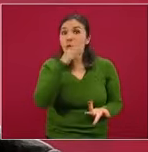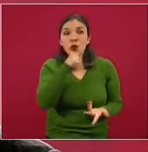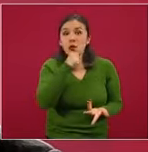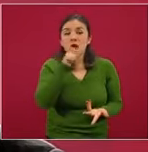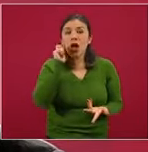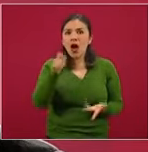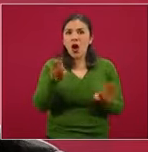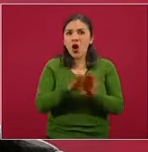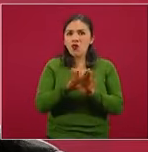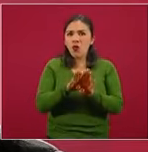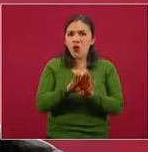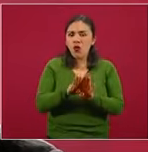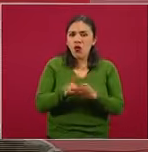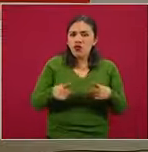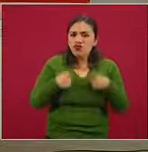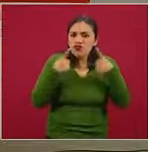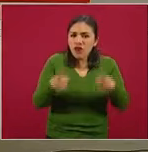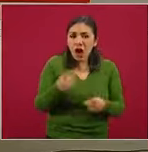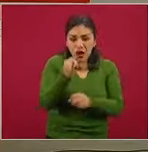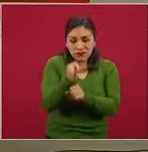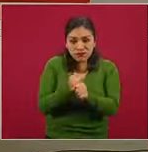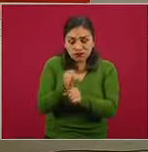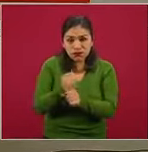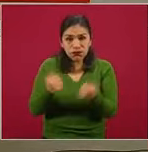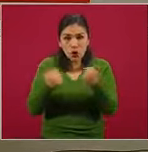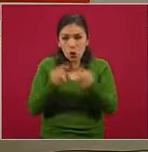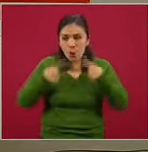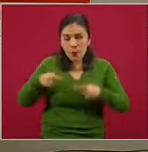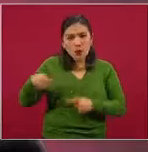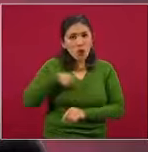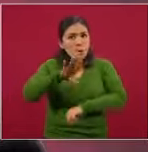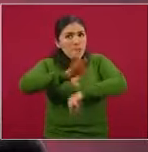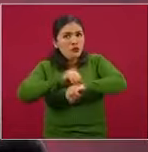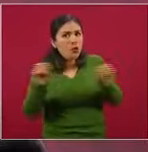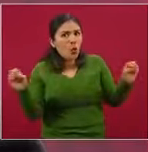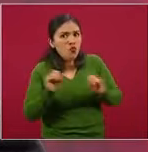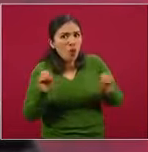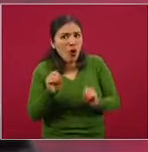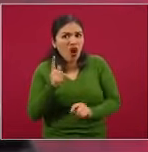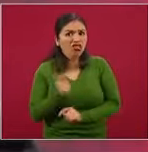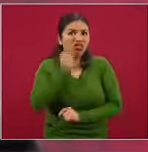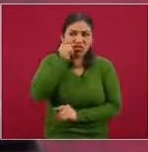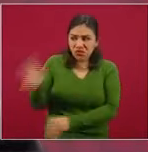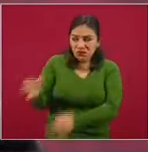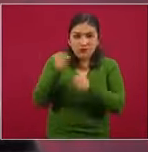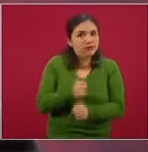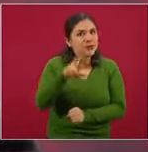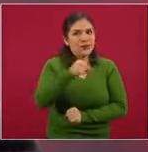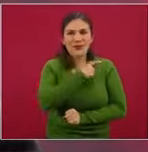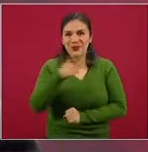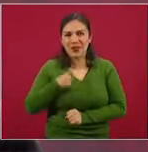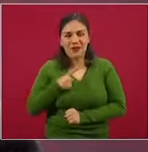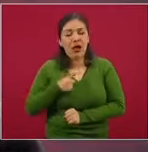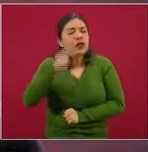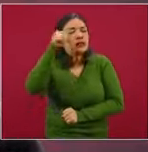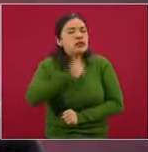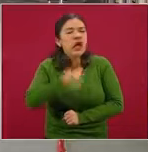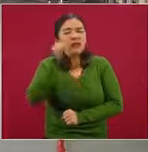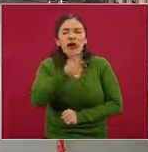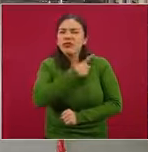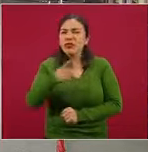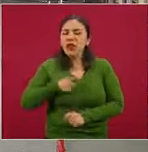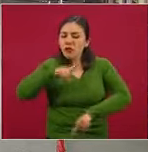se conceda o que se haga investigación en alguien que no ha concedido su voluntad, y deben excluirse siempre,